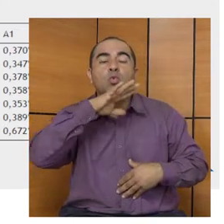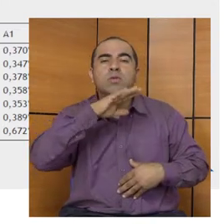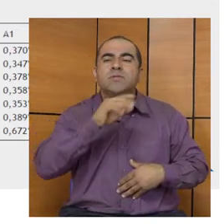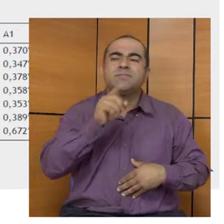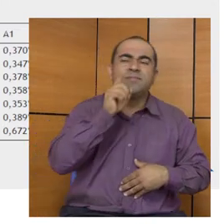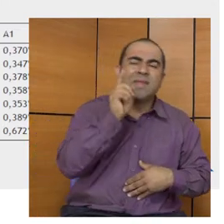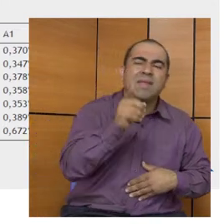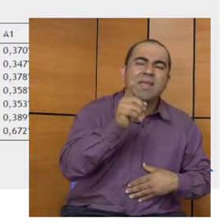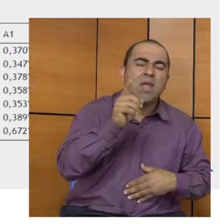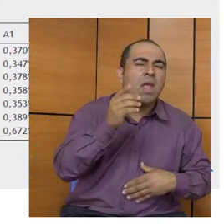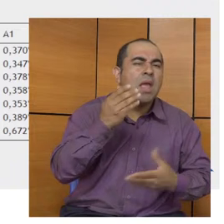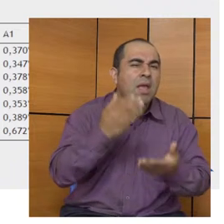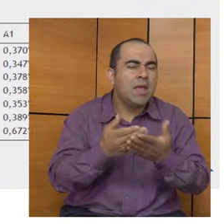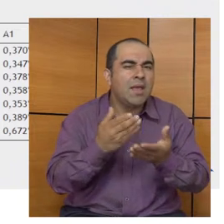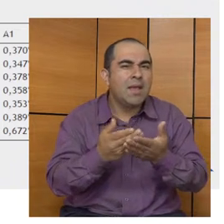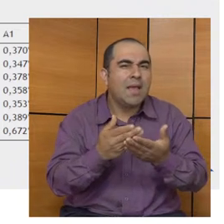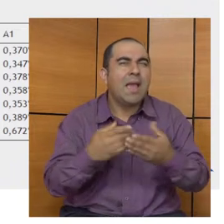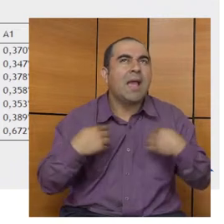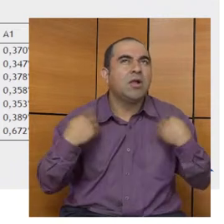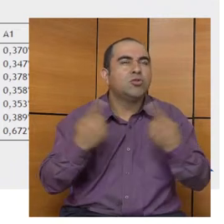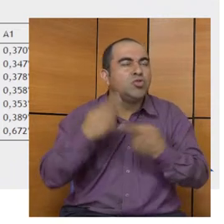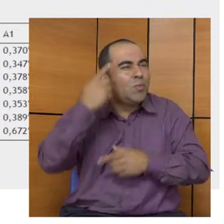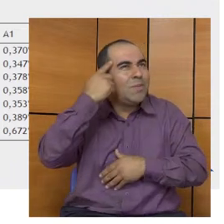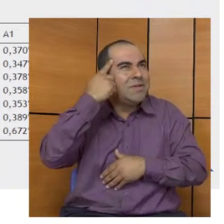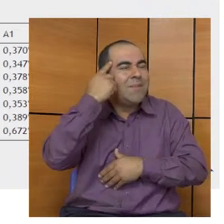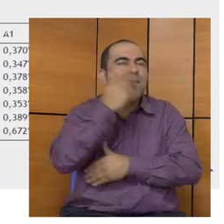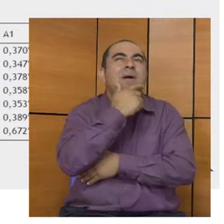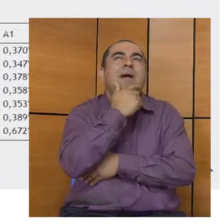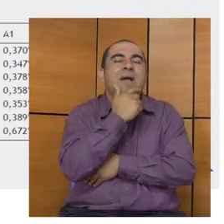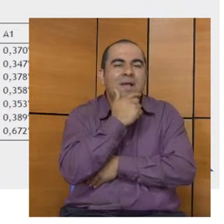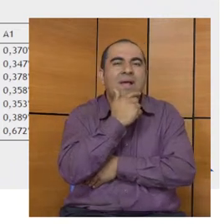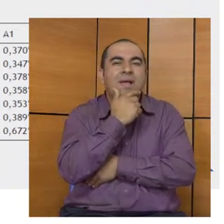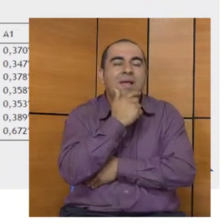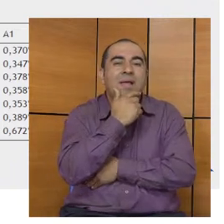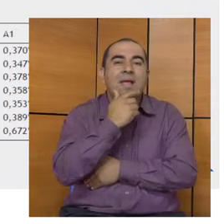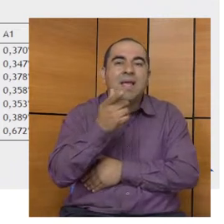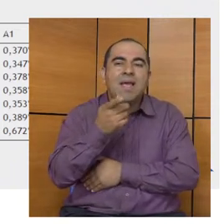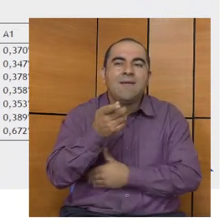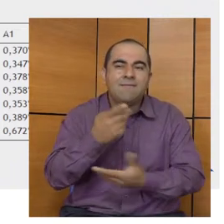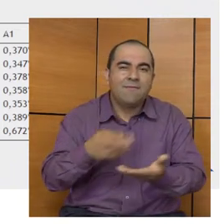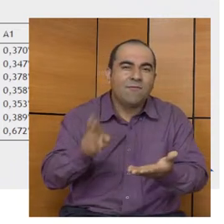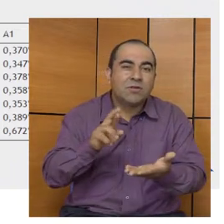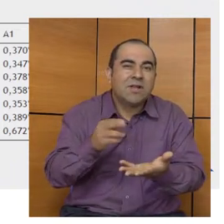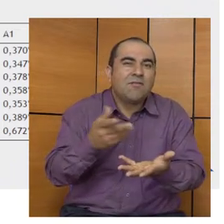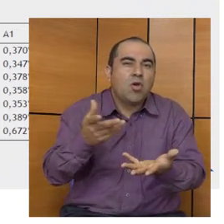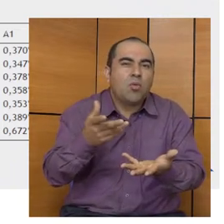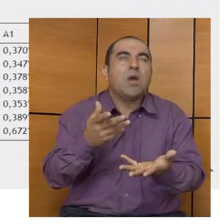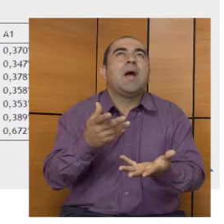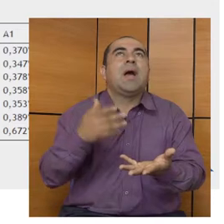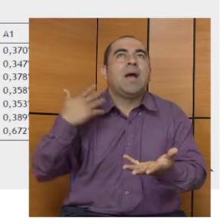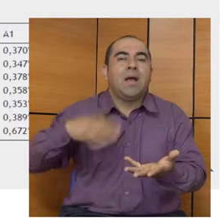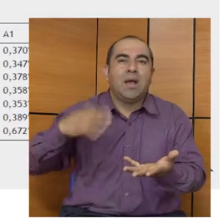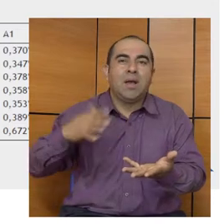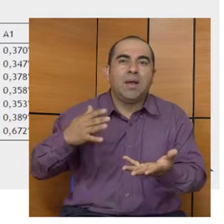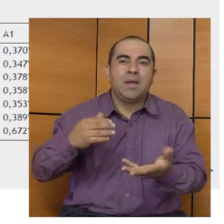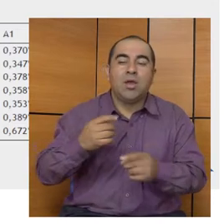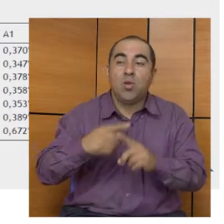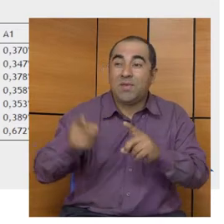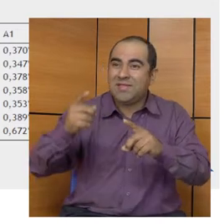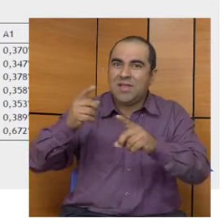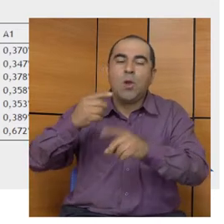dice? ¿Cuál era nuestra conclusión? Pues bien, pues que reforzaba esta idea que nosotros teníamos de la